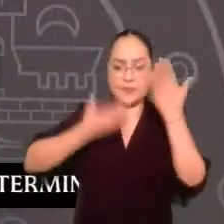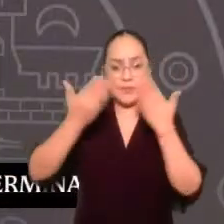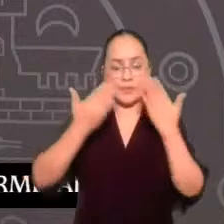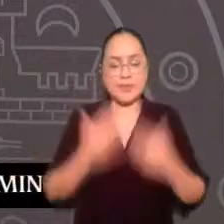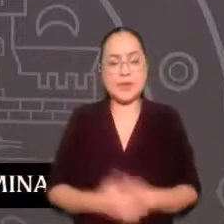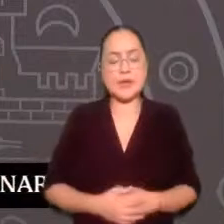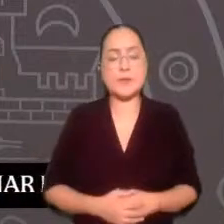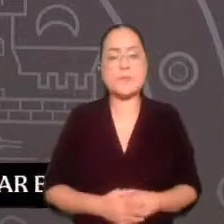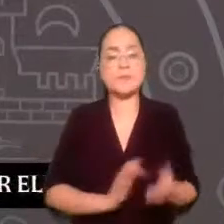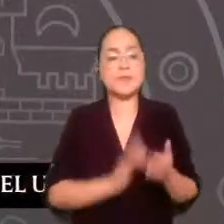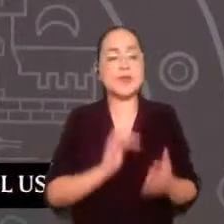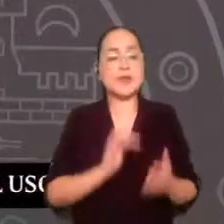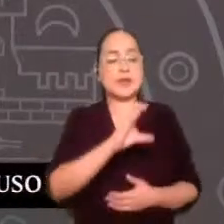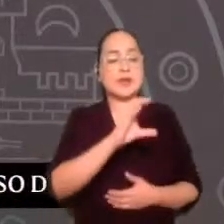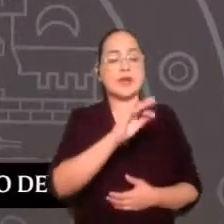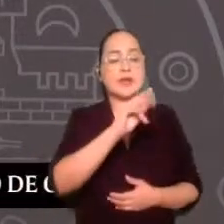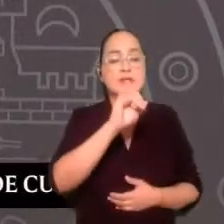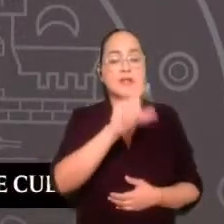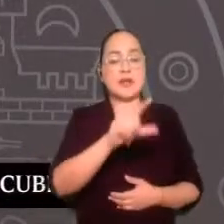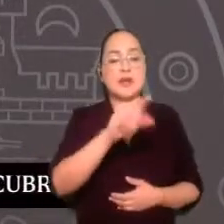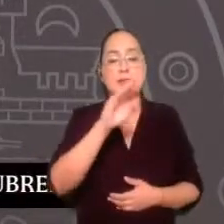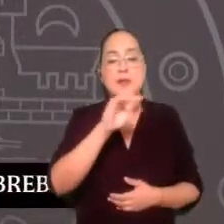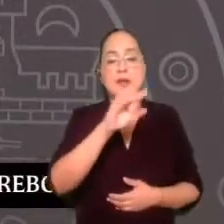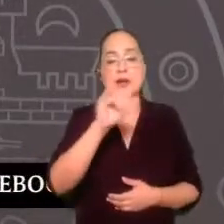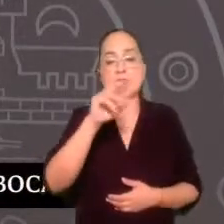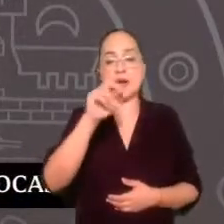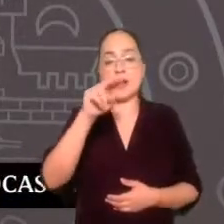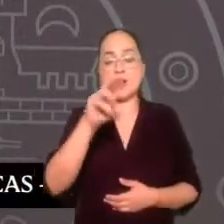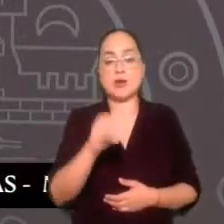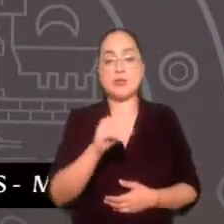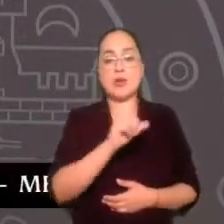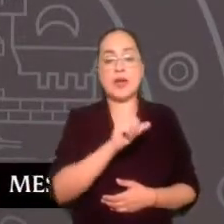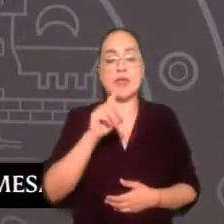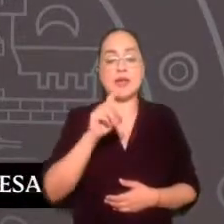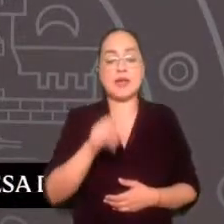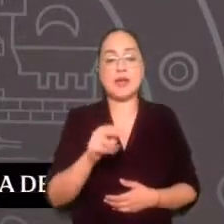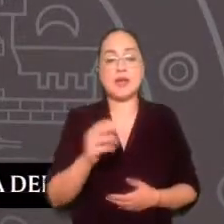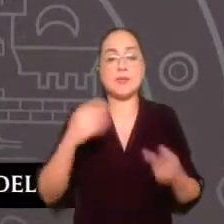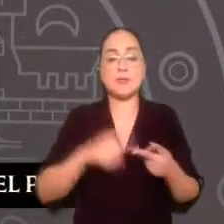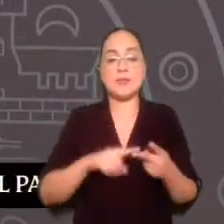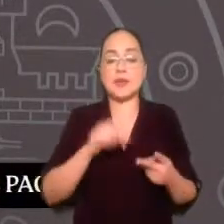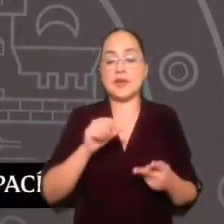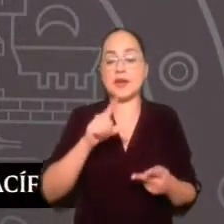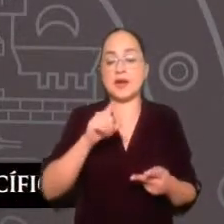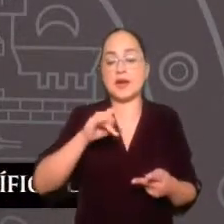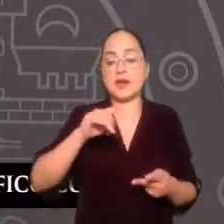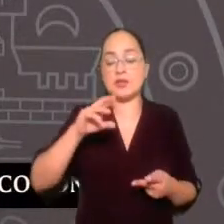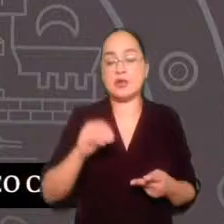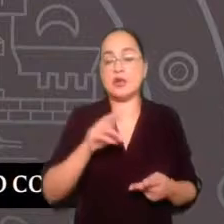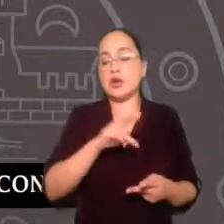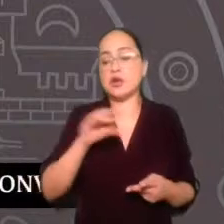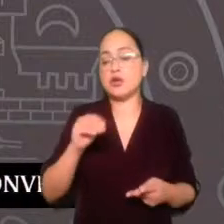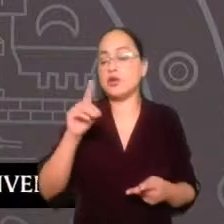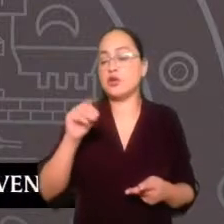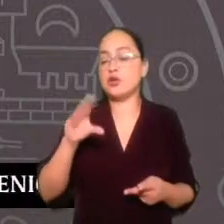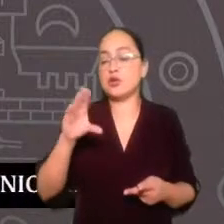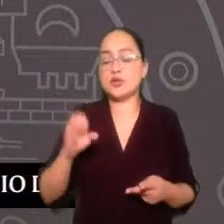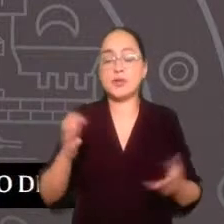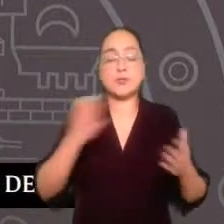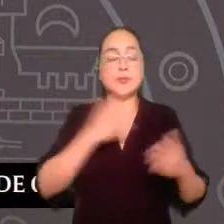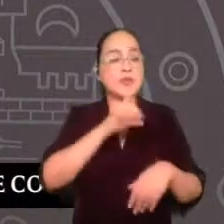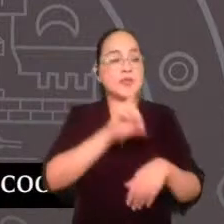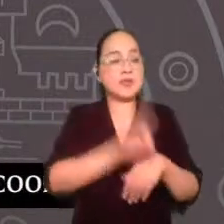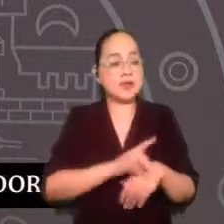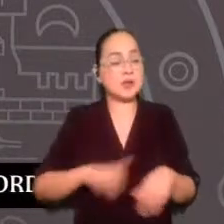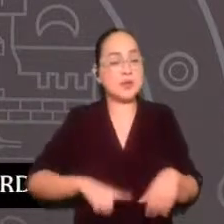Gracias. Cristel Bejarano, por favor, de ADN Informativo, y Alejandro Monjardín, de Río 12. Buen día, gobernador, compañeros.